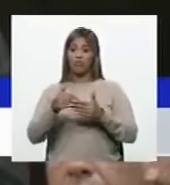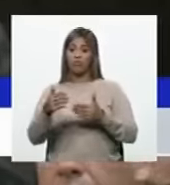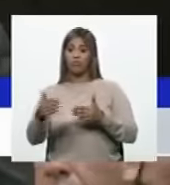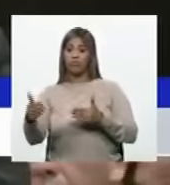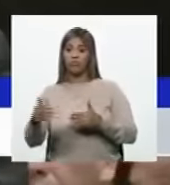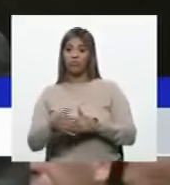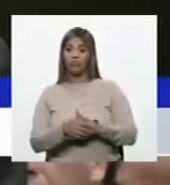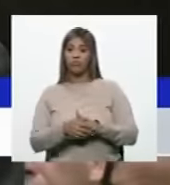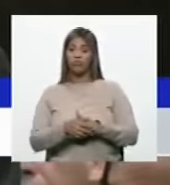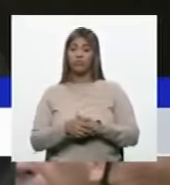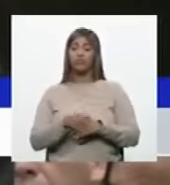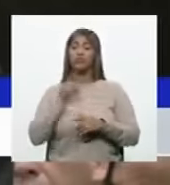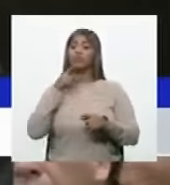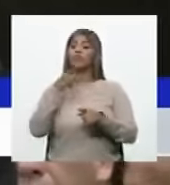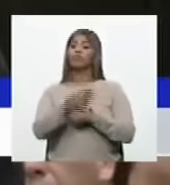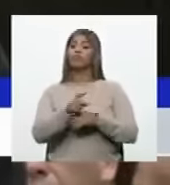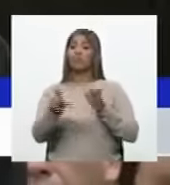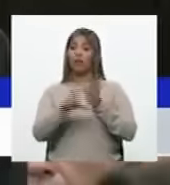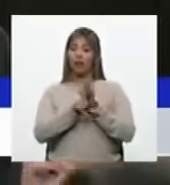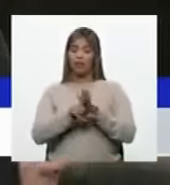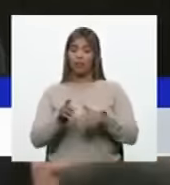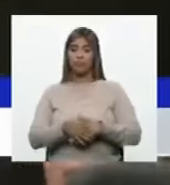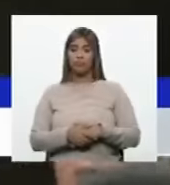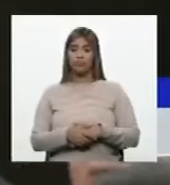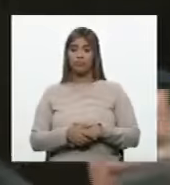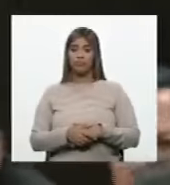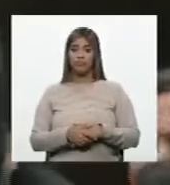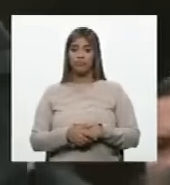consecuencia les dictará la ley.